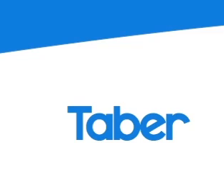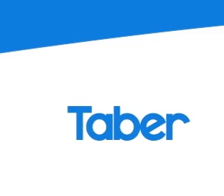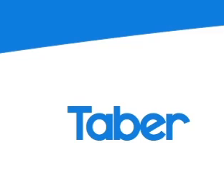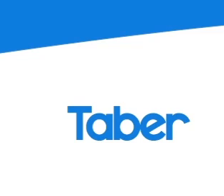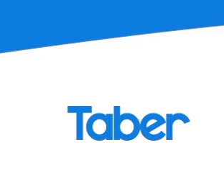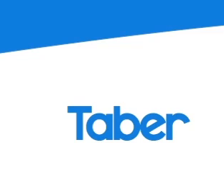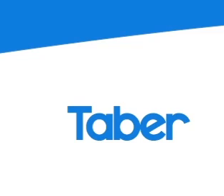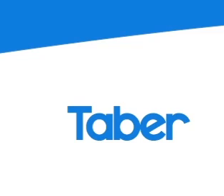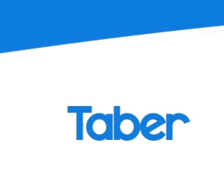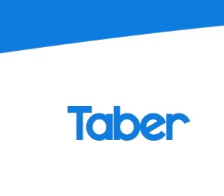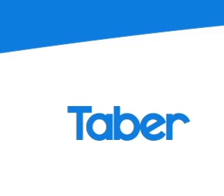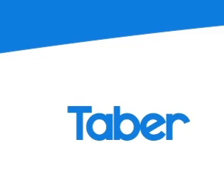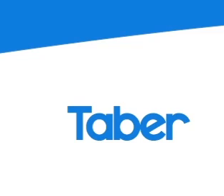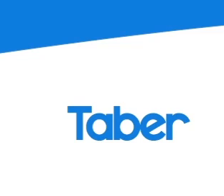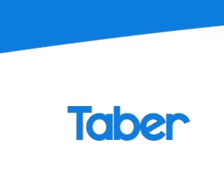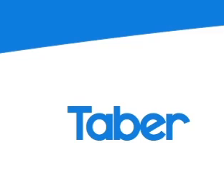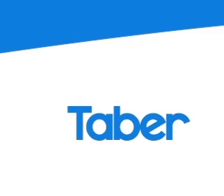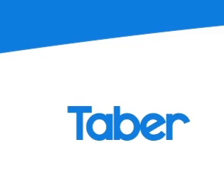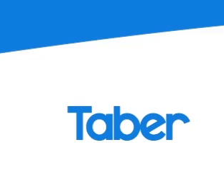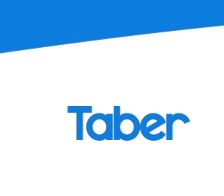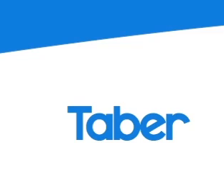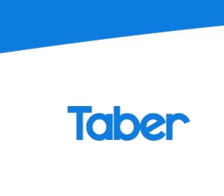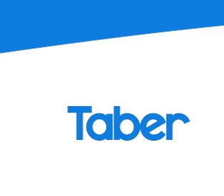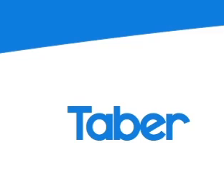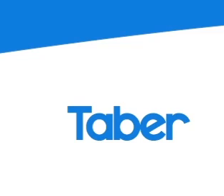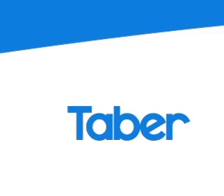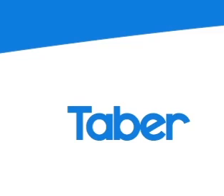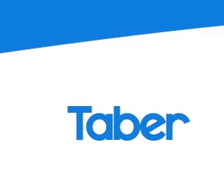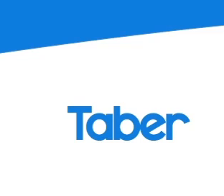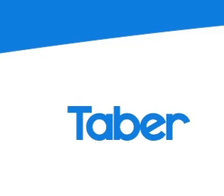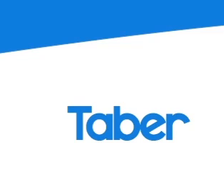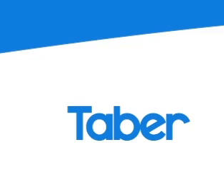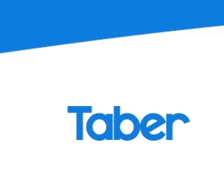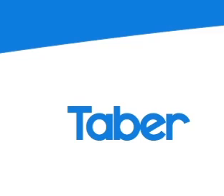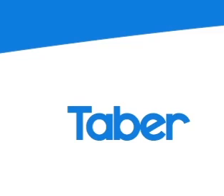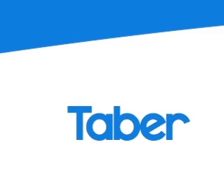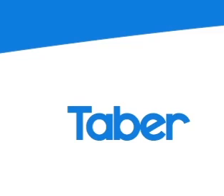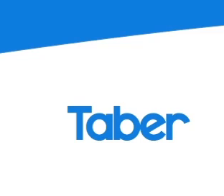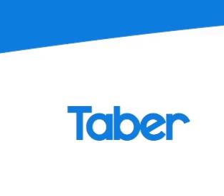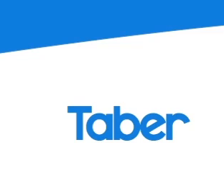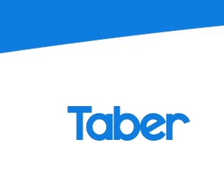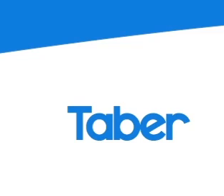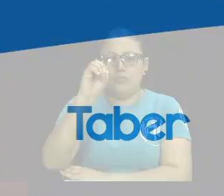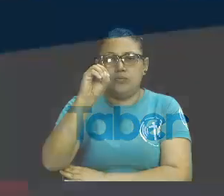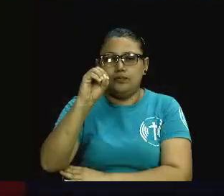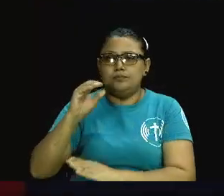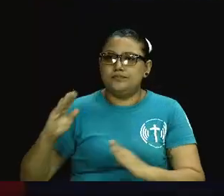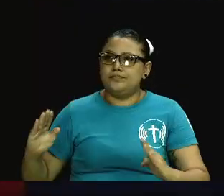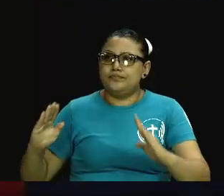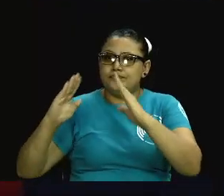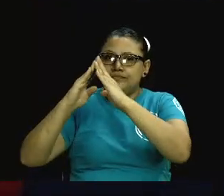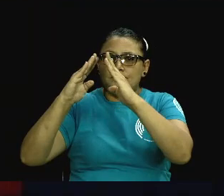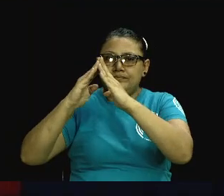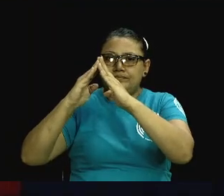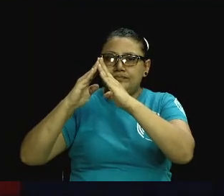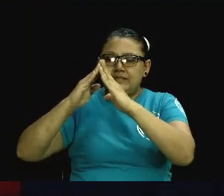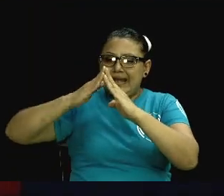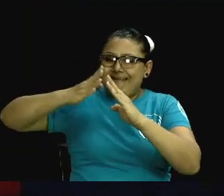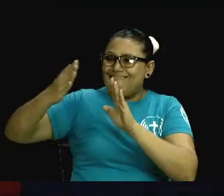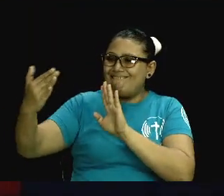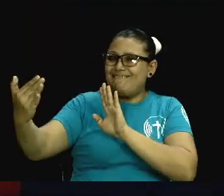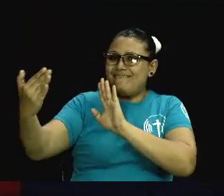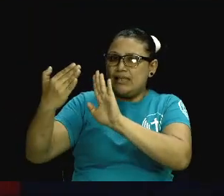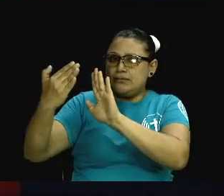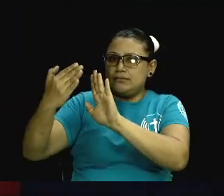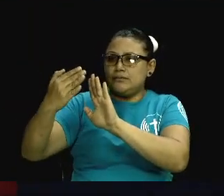de 550 metros y está prácticamente es una cordillera que está enfrente del mar mediterráneo